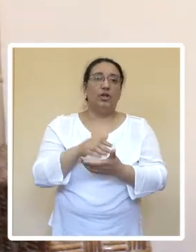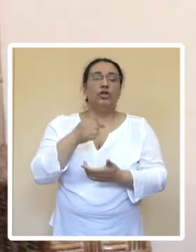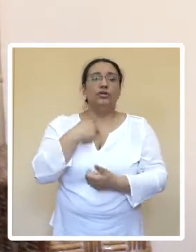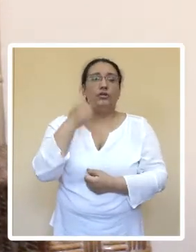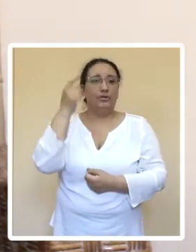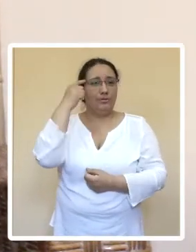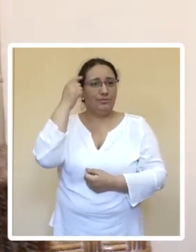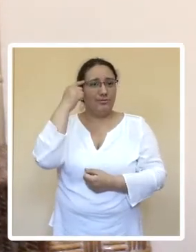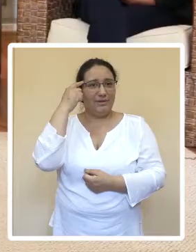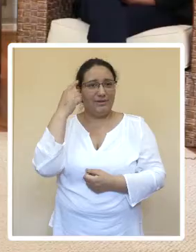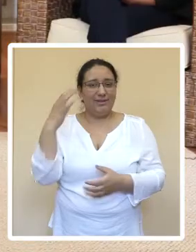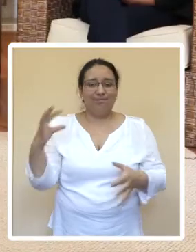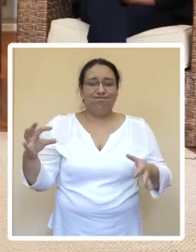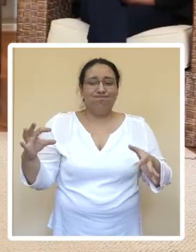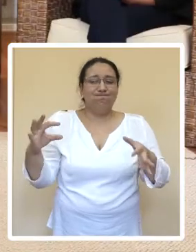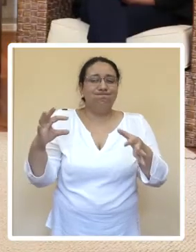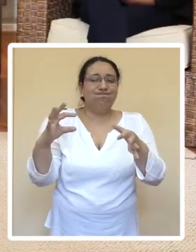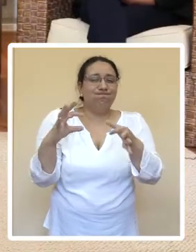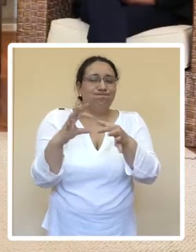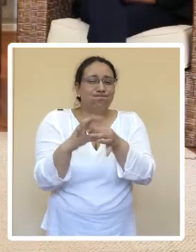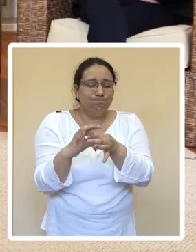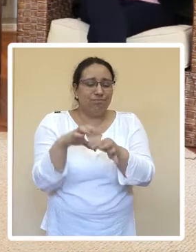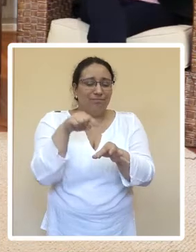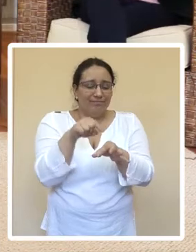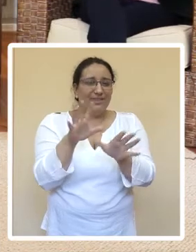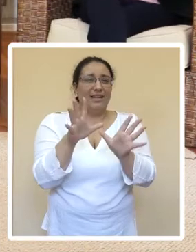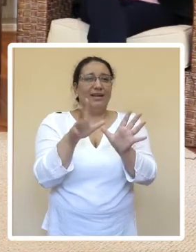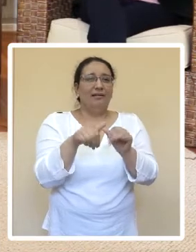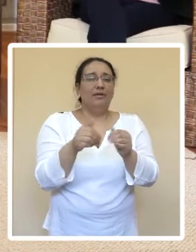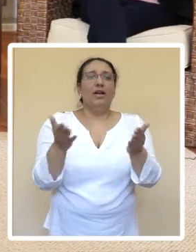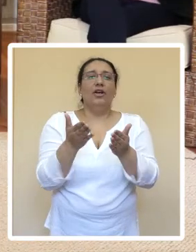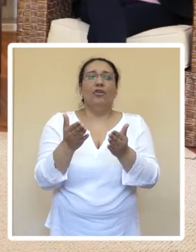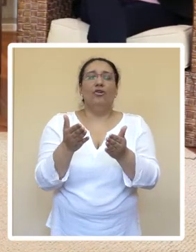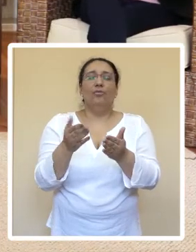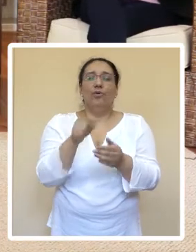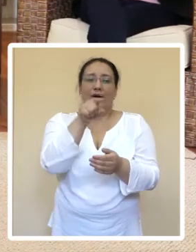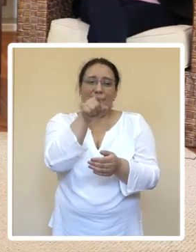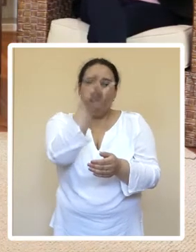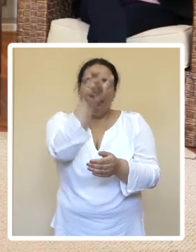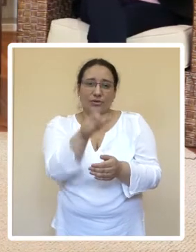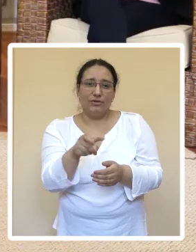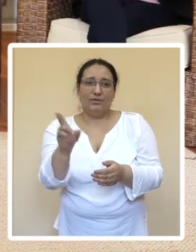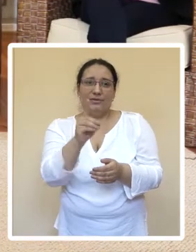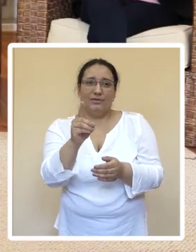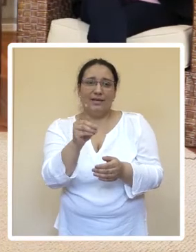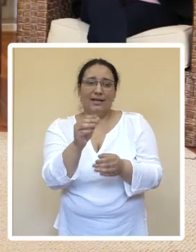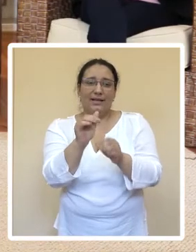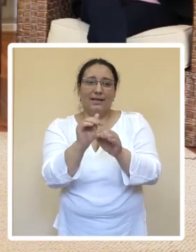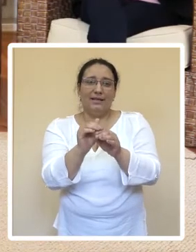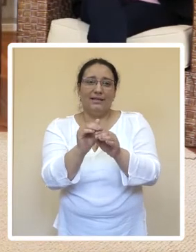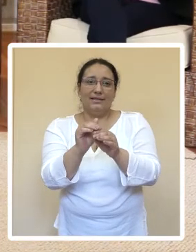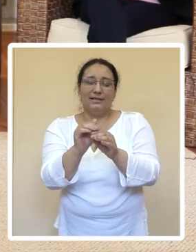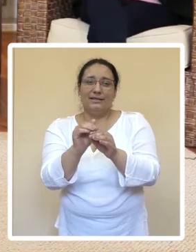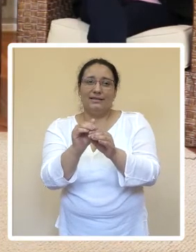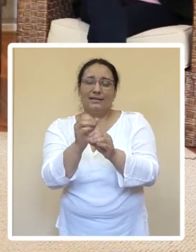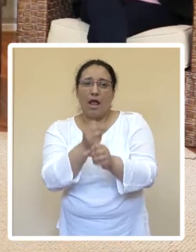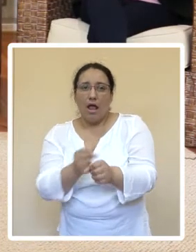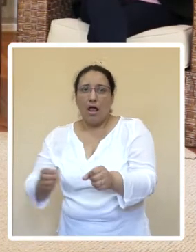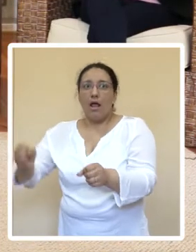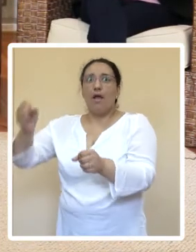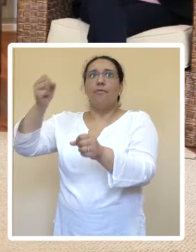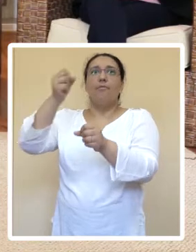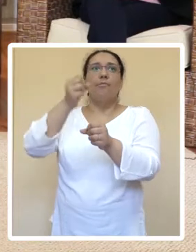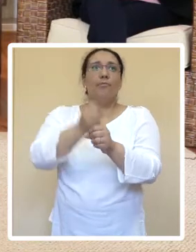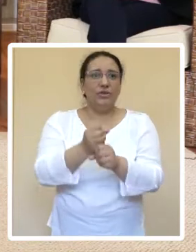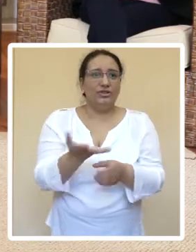creo que tiene mucho que ver con lo que hablábamos antes de la familia y de cómo esa persona se posiciona frente al mundo y qué es lo que refleja para que el resto